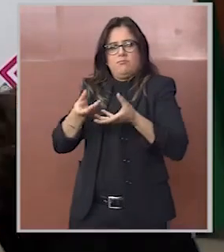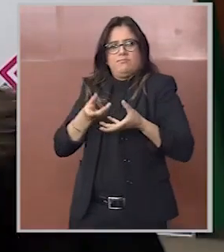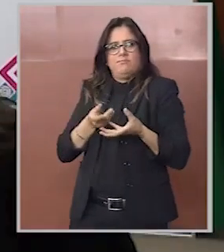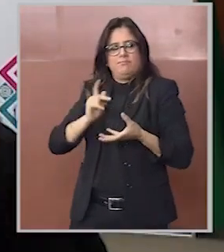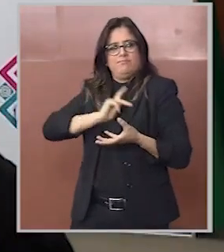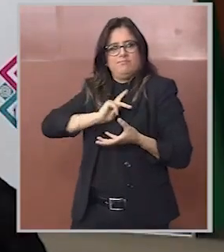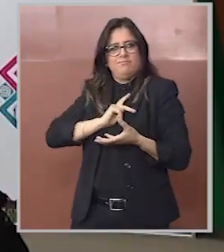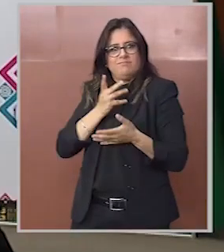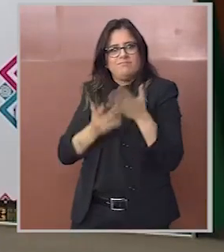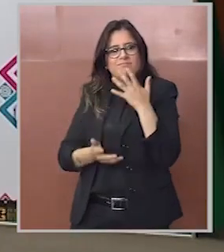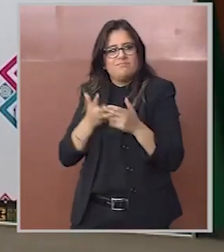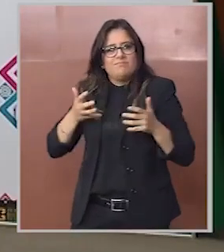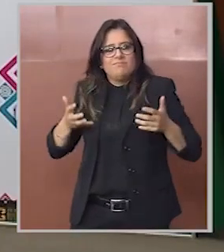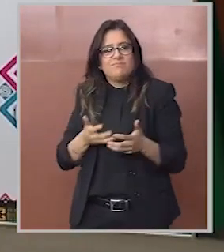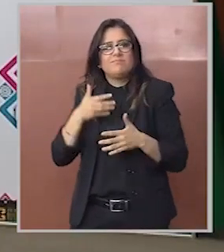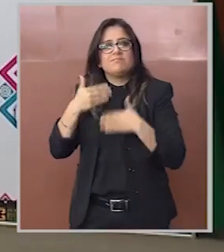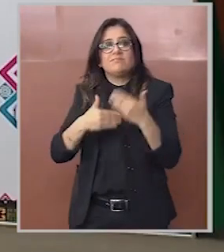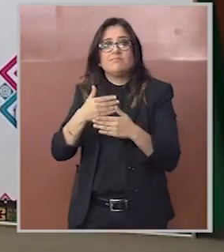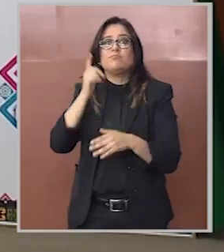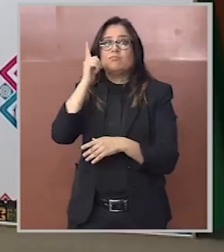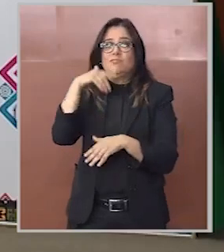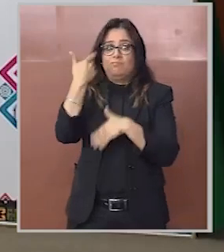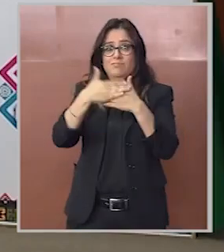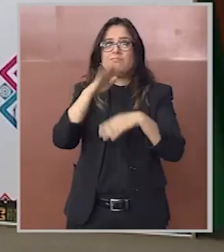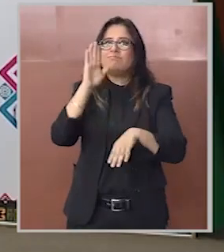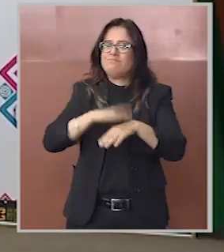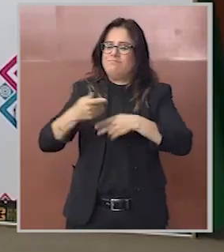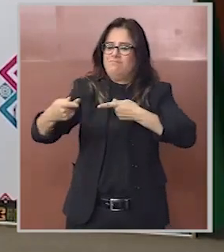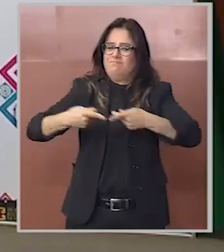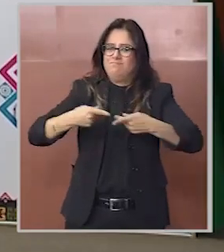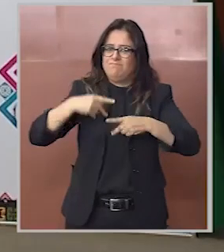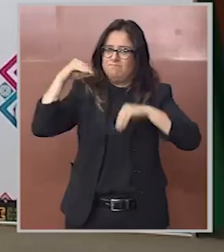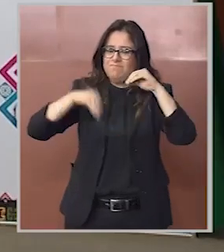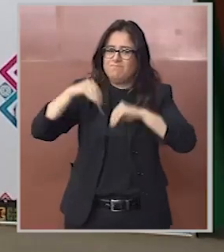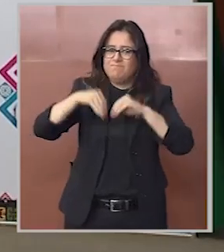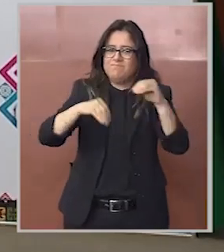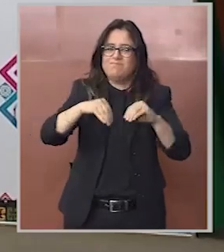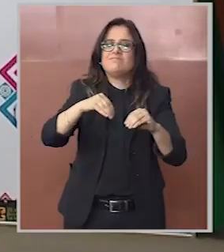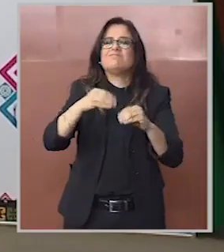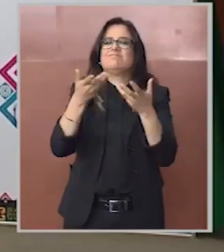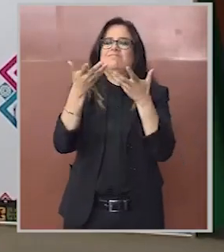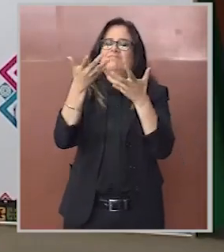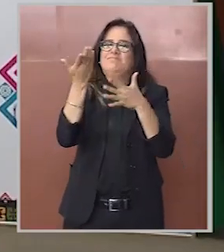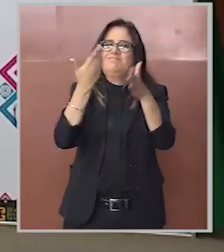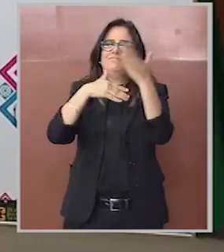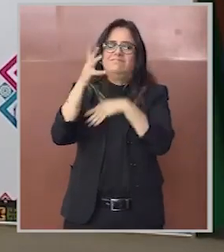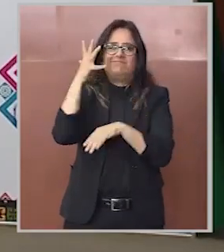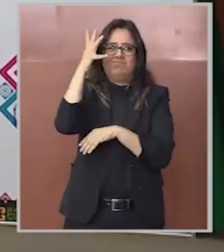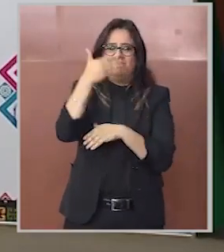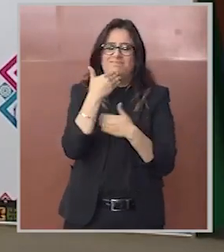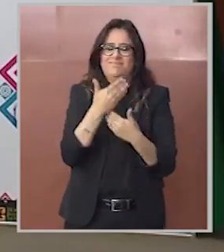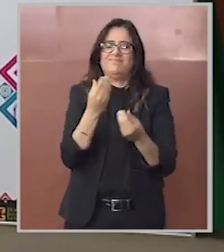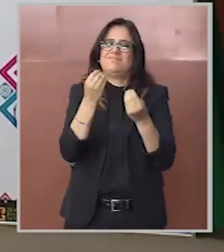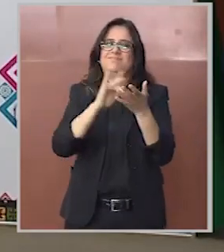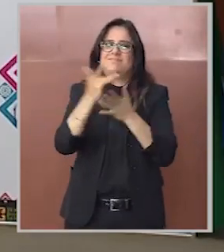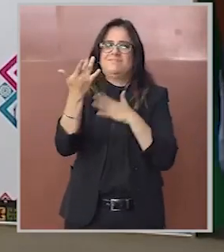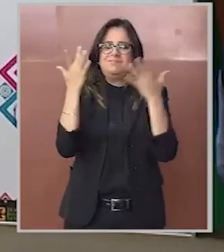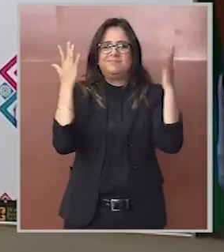que pueda ser una segunda Sin lugar a dudas nuestros mejores y mayores deseos de éxito Muchas